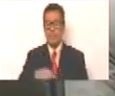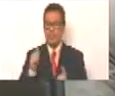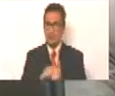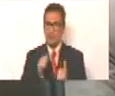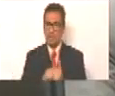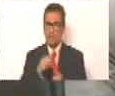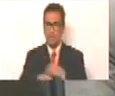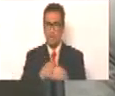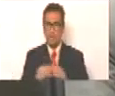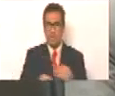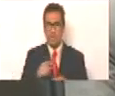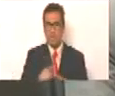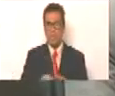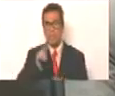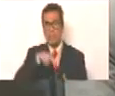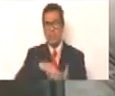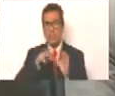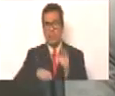del 2015,